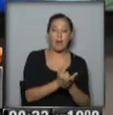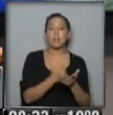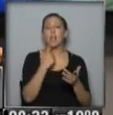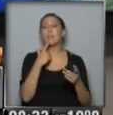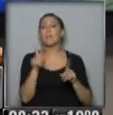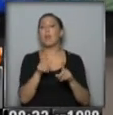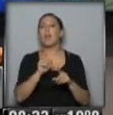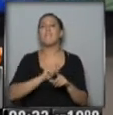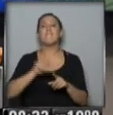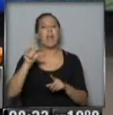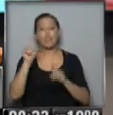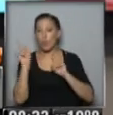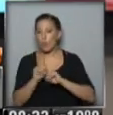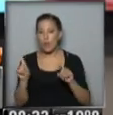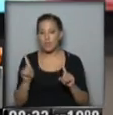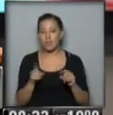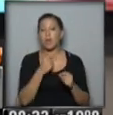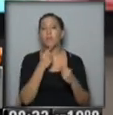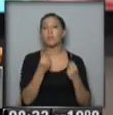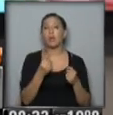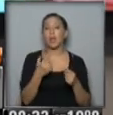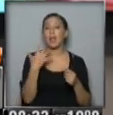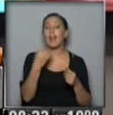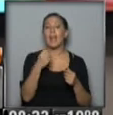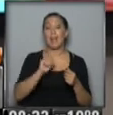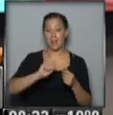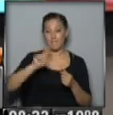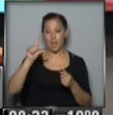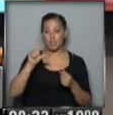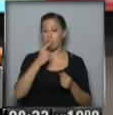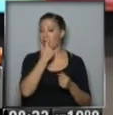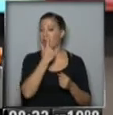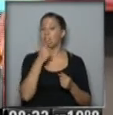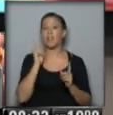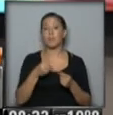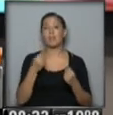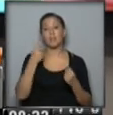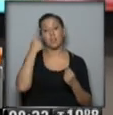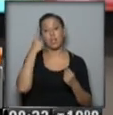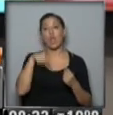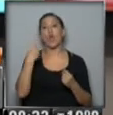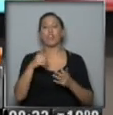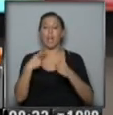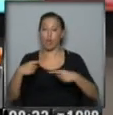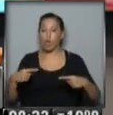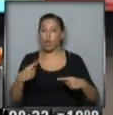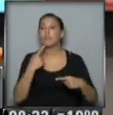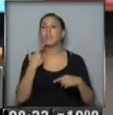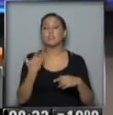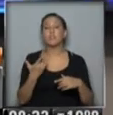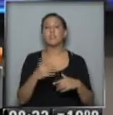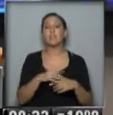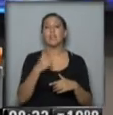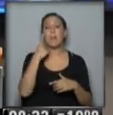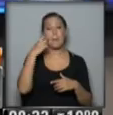es la inflación estrictamente porque para tener en cuenta la inflación hay que tener en cuenta también otros indicadores y esto o